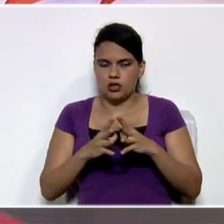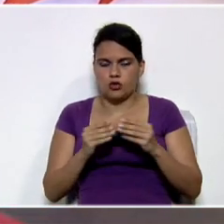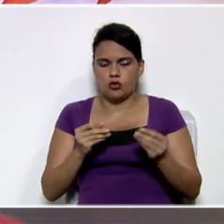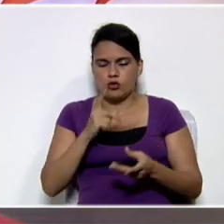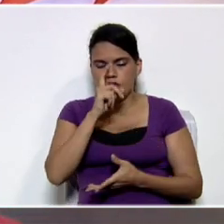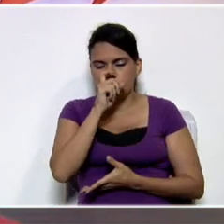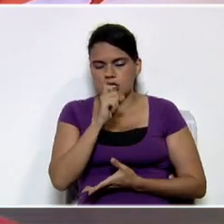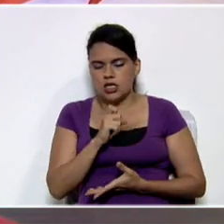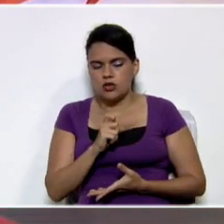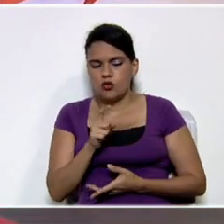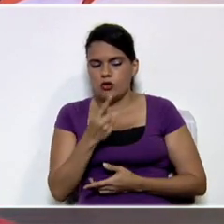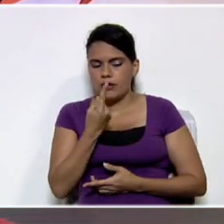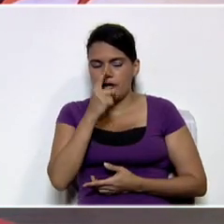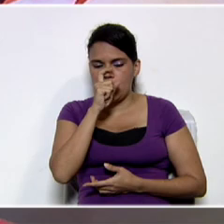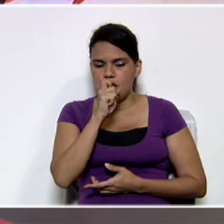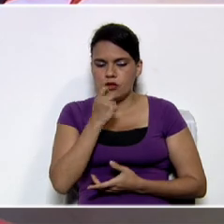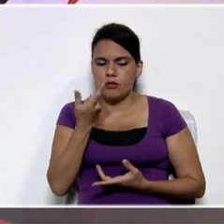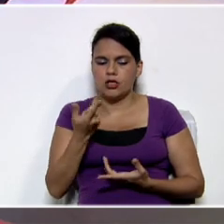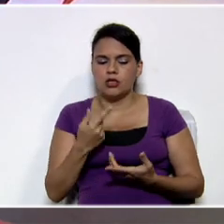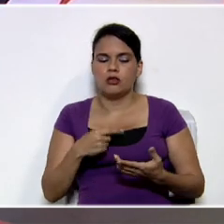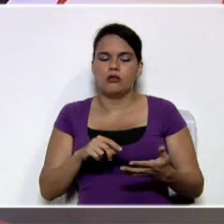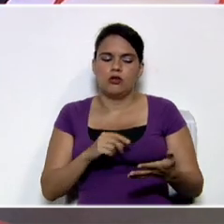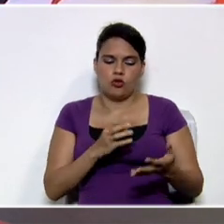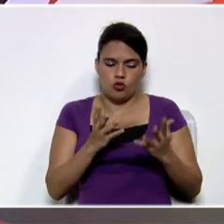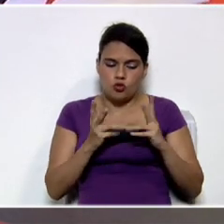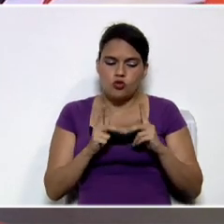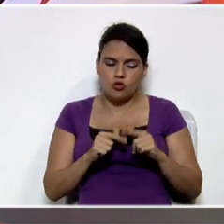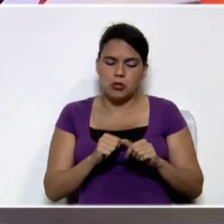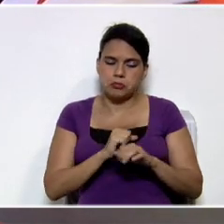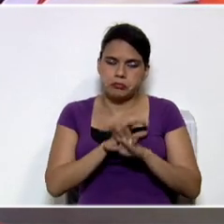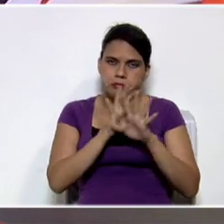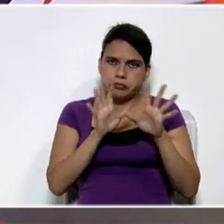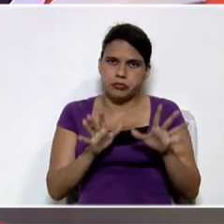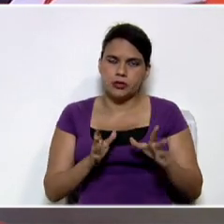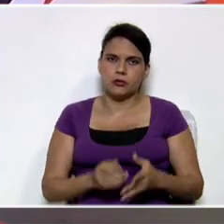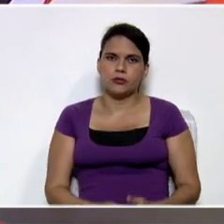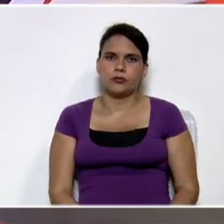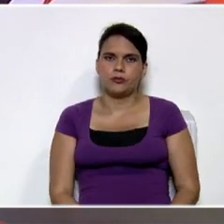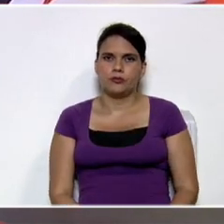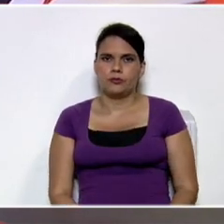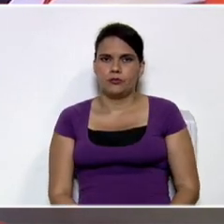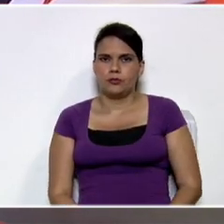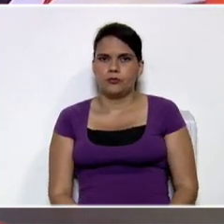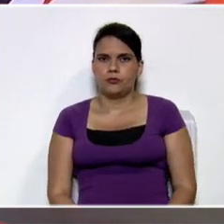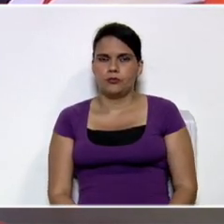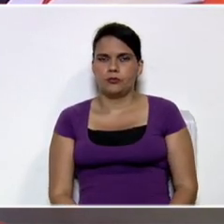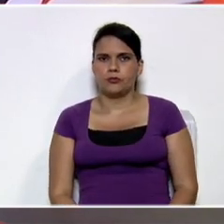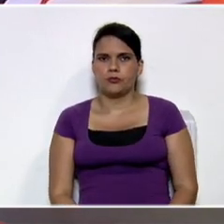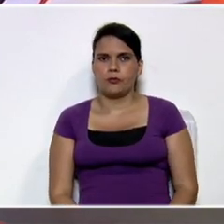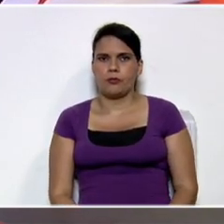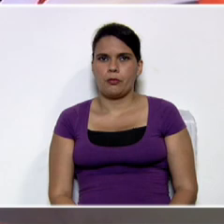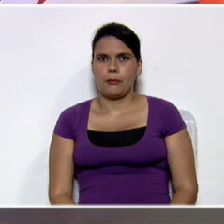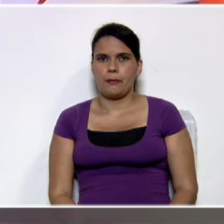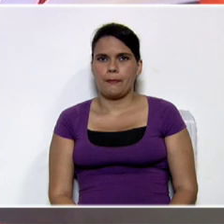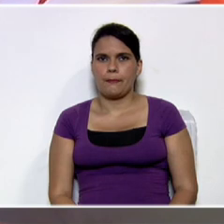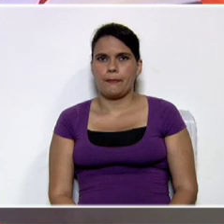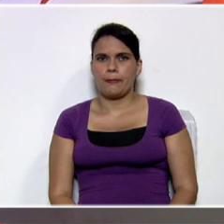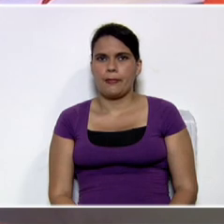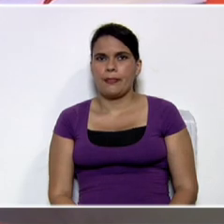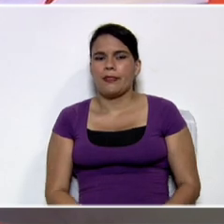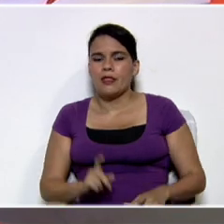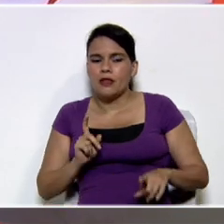cifra considerable. Hay algo dentro de lo que tiene que ver con el promedio anual de